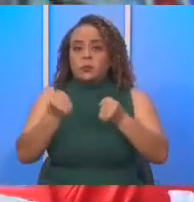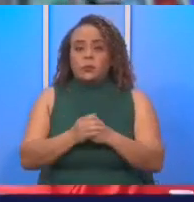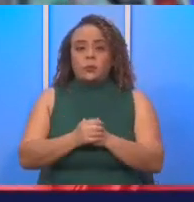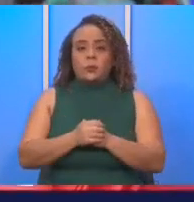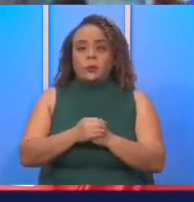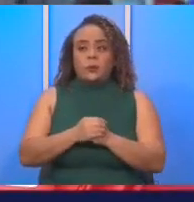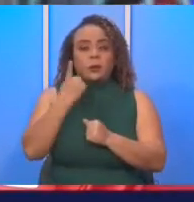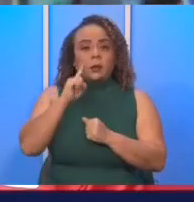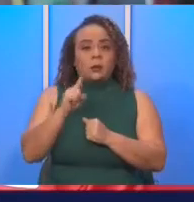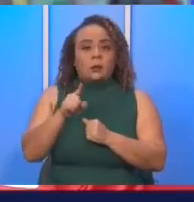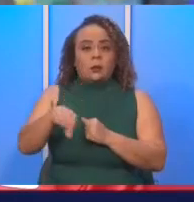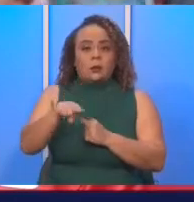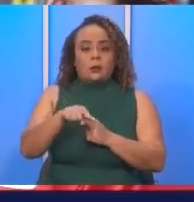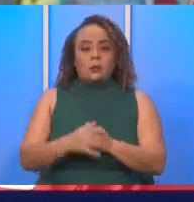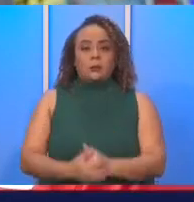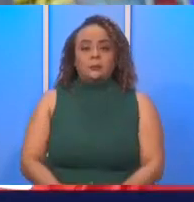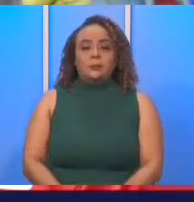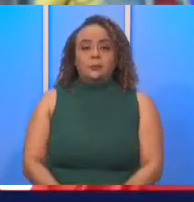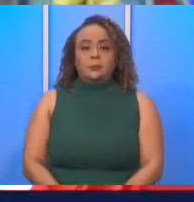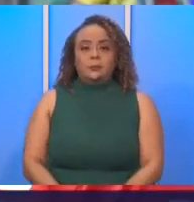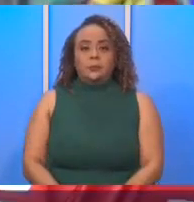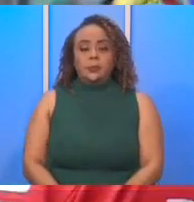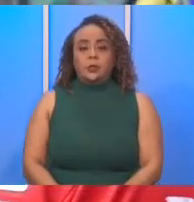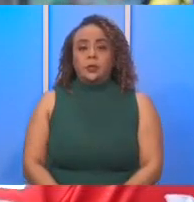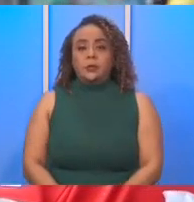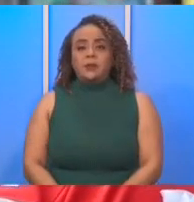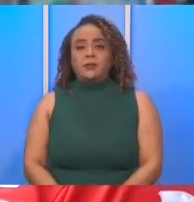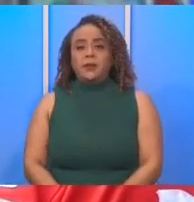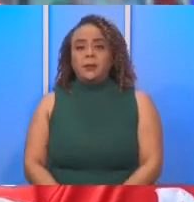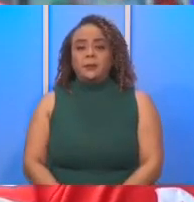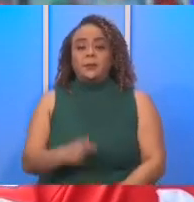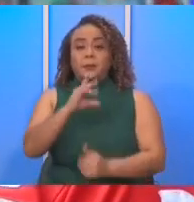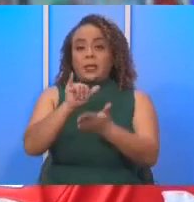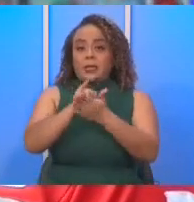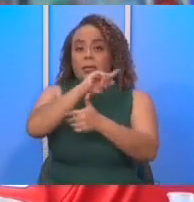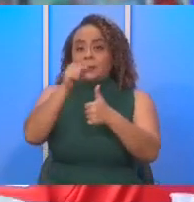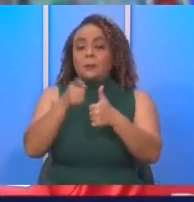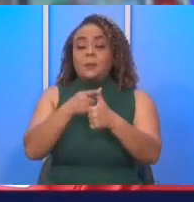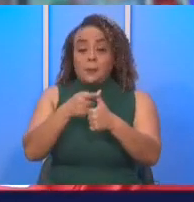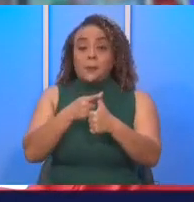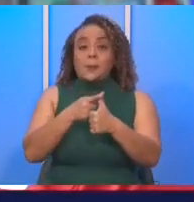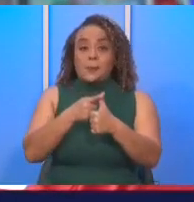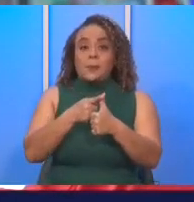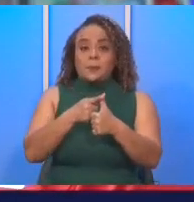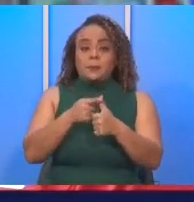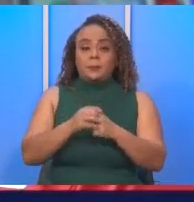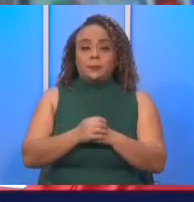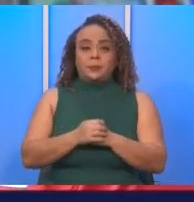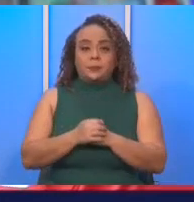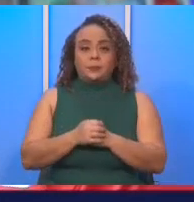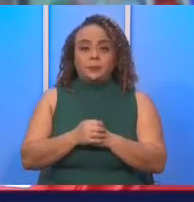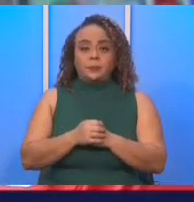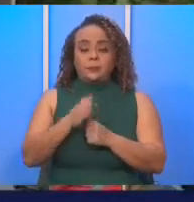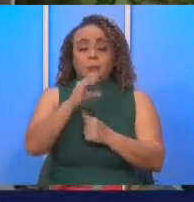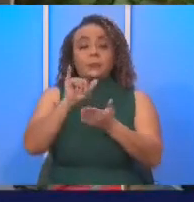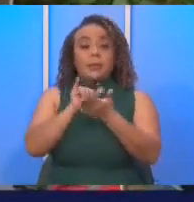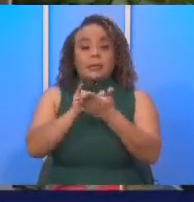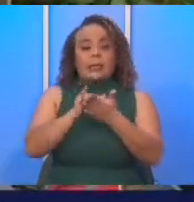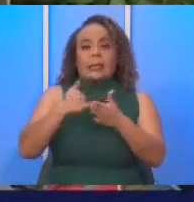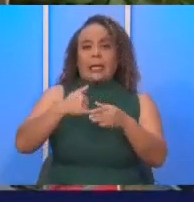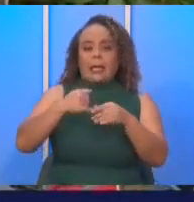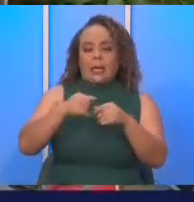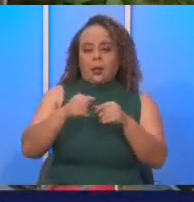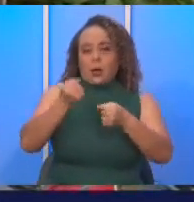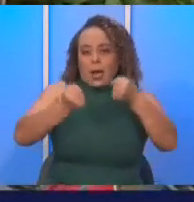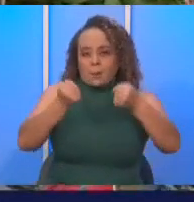cuales se encontraban prensadas. A la hora de la llegada ya la primera unidad corrobora que sí, pues tenemos un camión ganadero